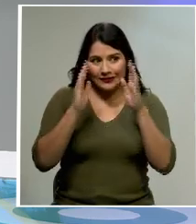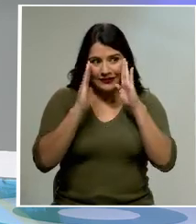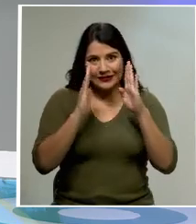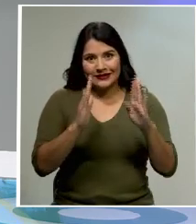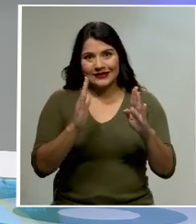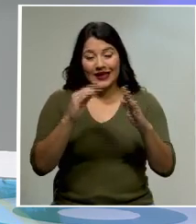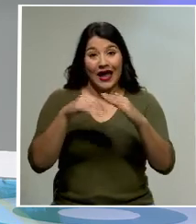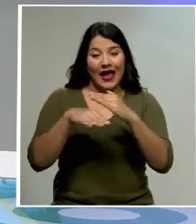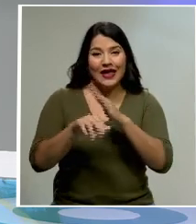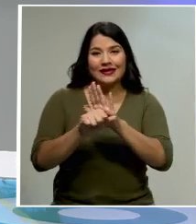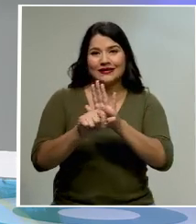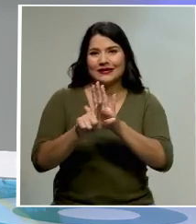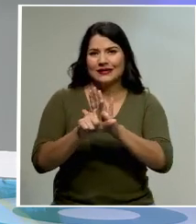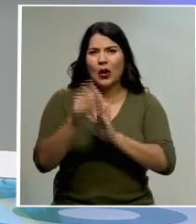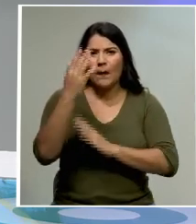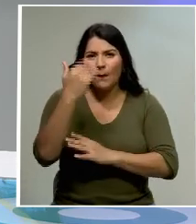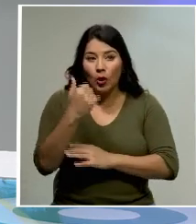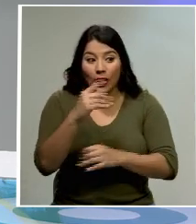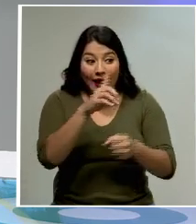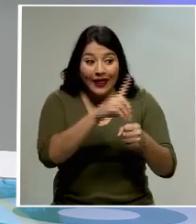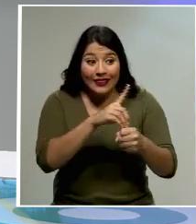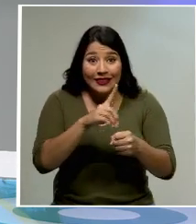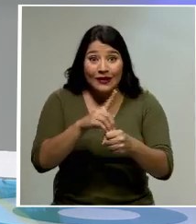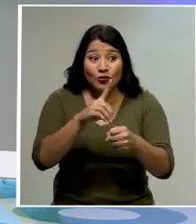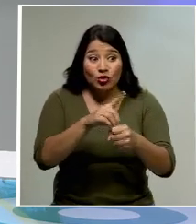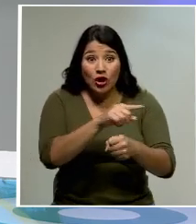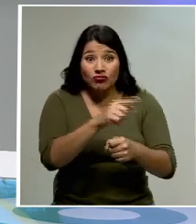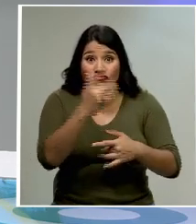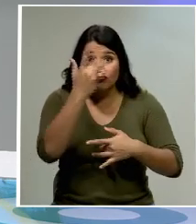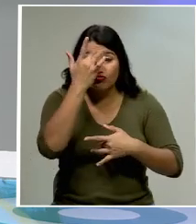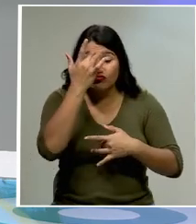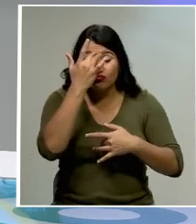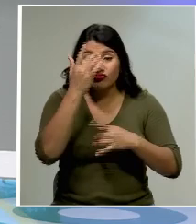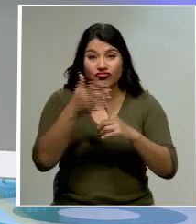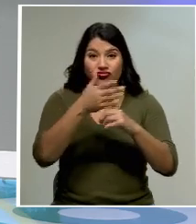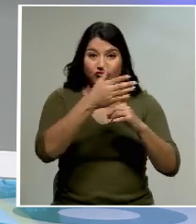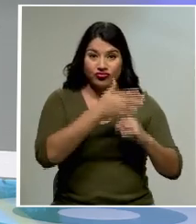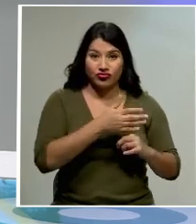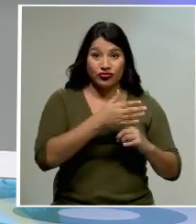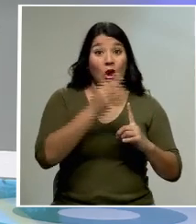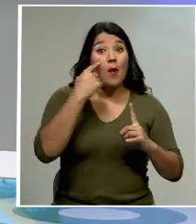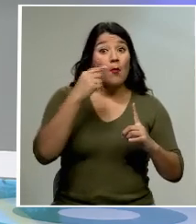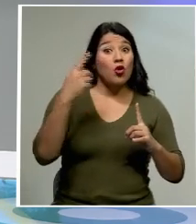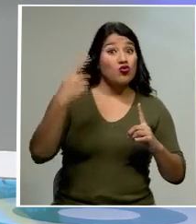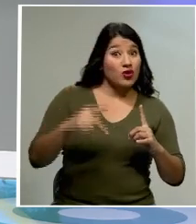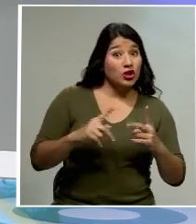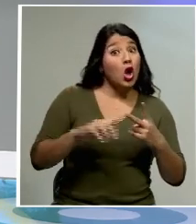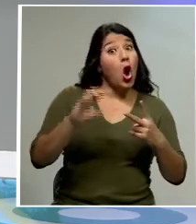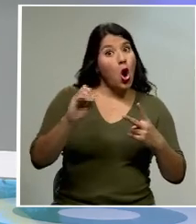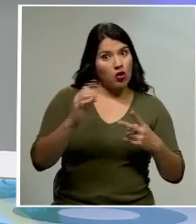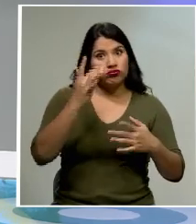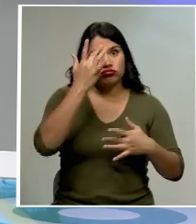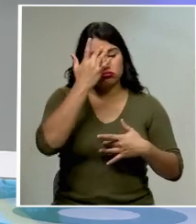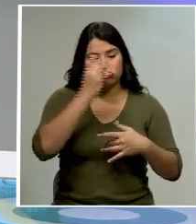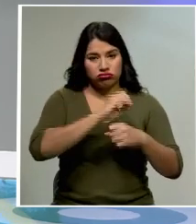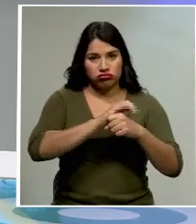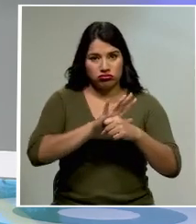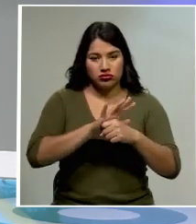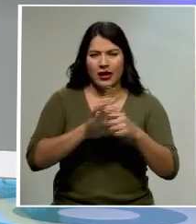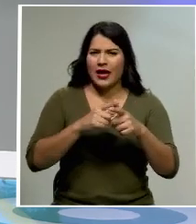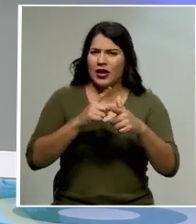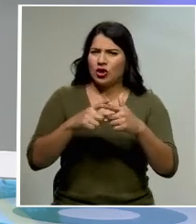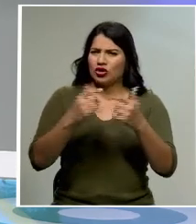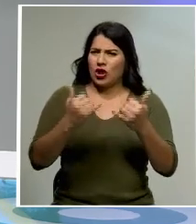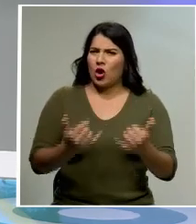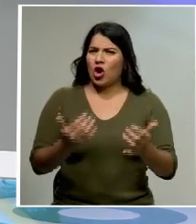nuevos casos de diputados aislados por contagios y riesgo de contagios. Entonces, regresa la